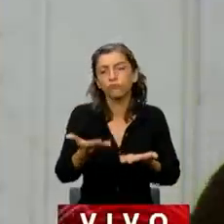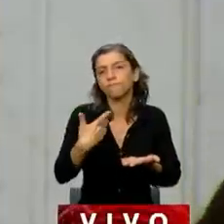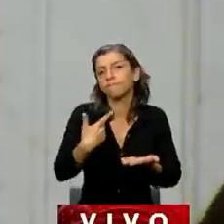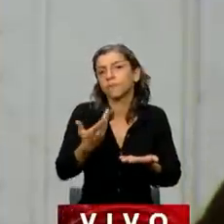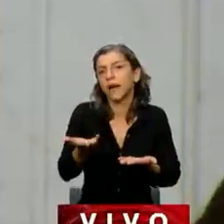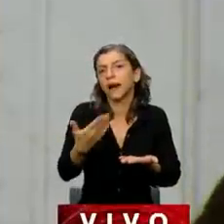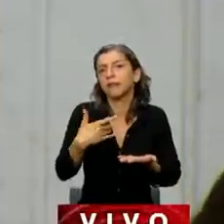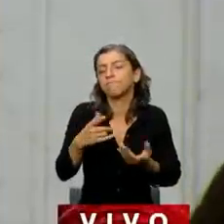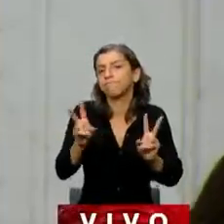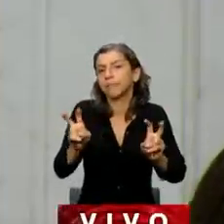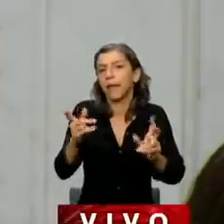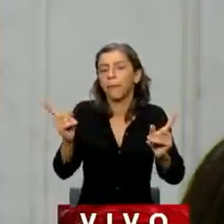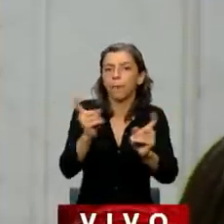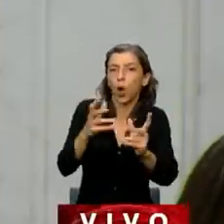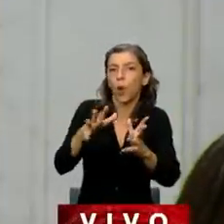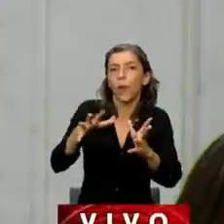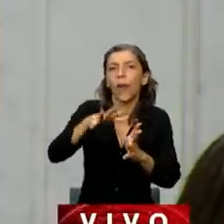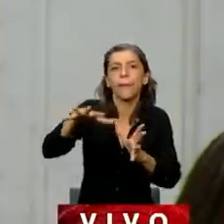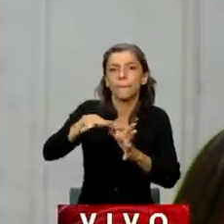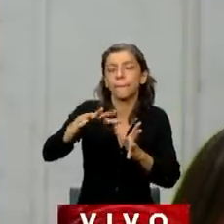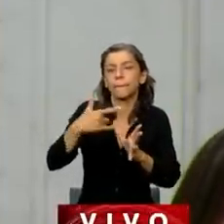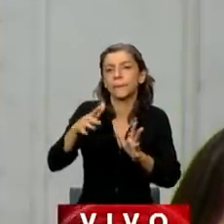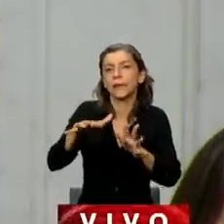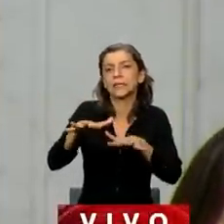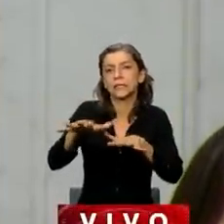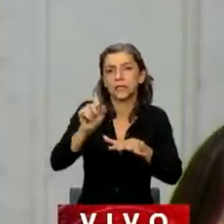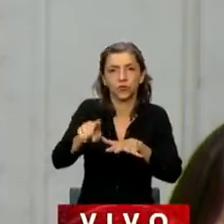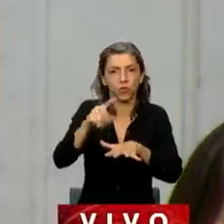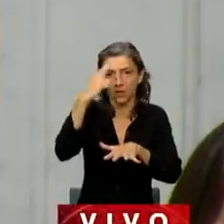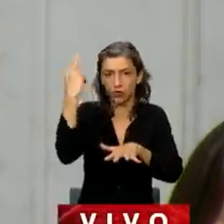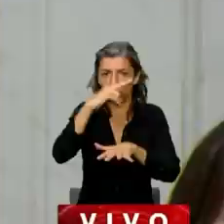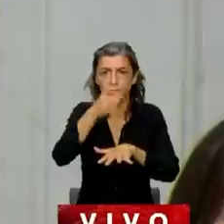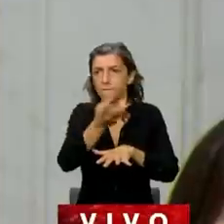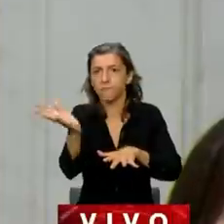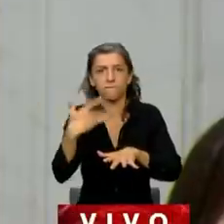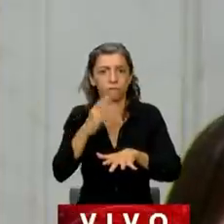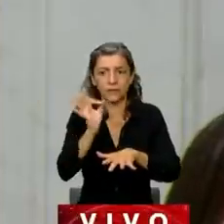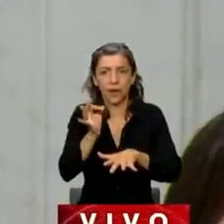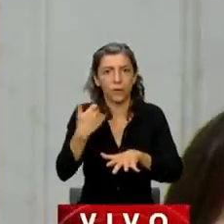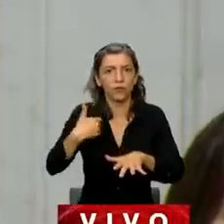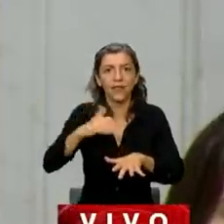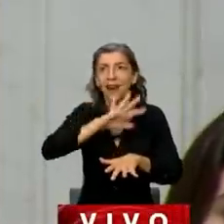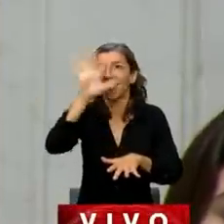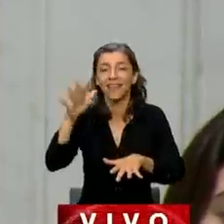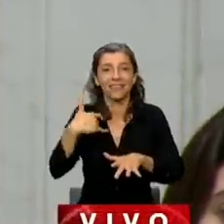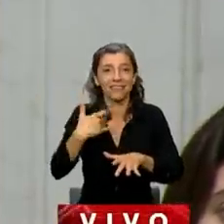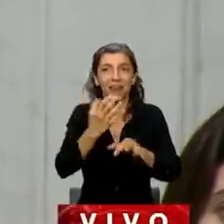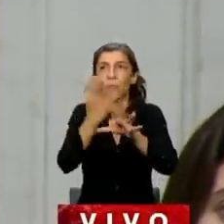de la enfermería. La foto de hoy es que faltan enfermeras en todo el país.